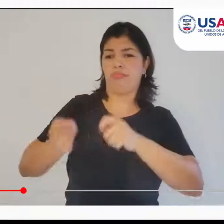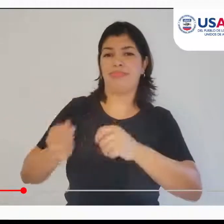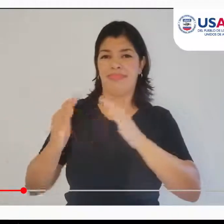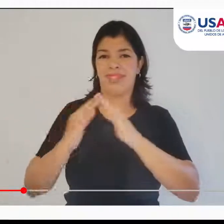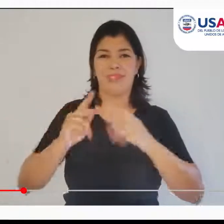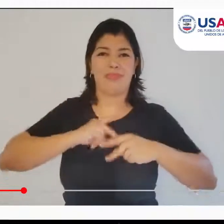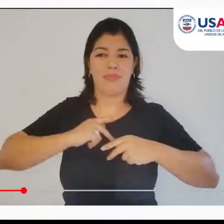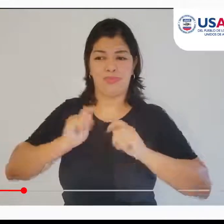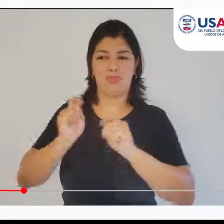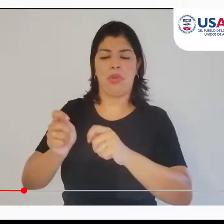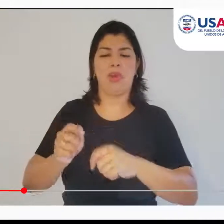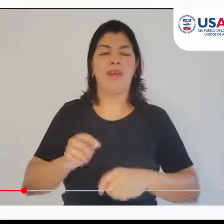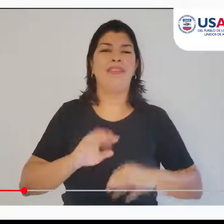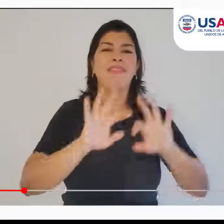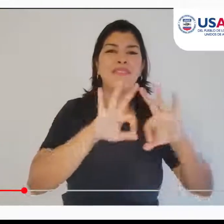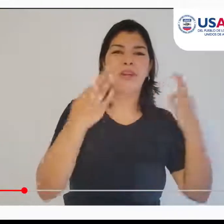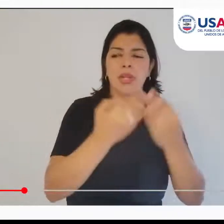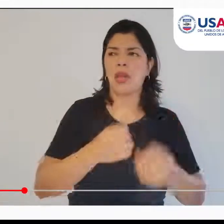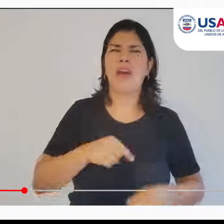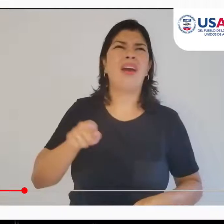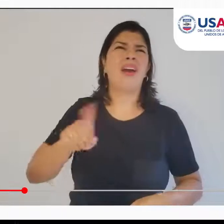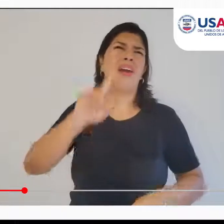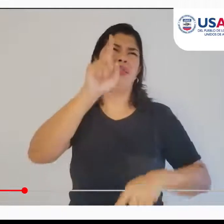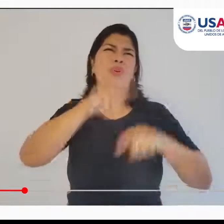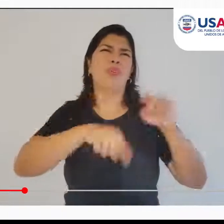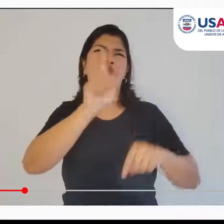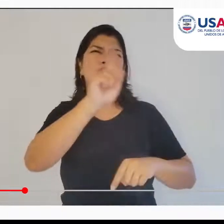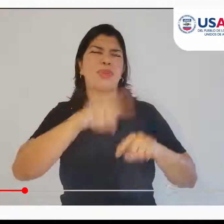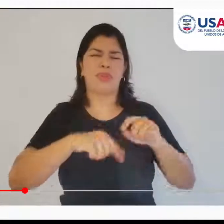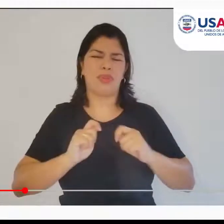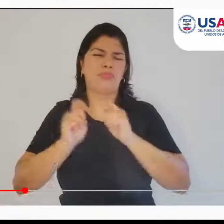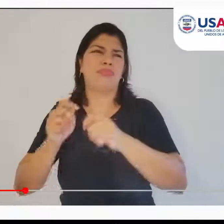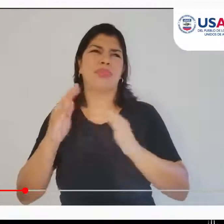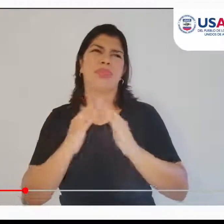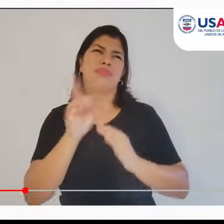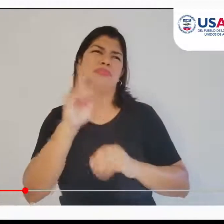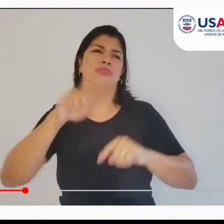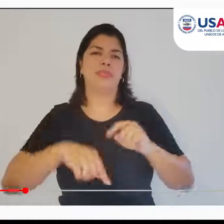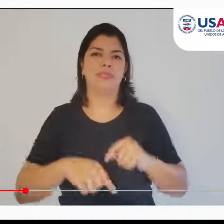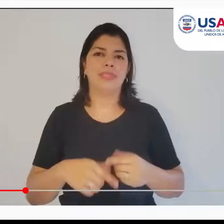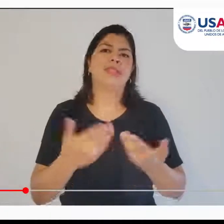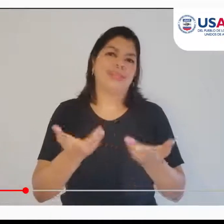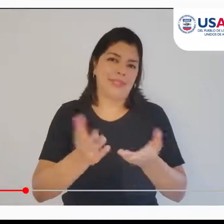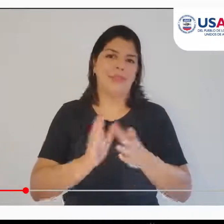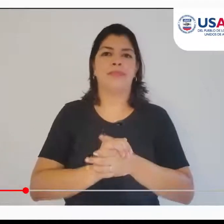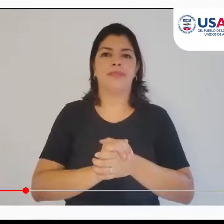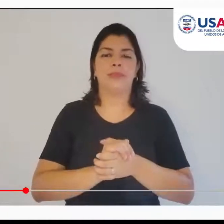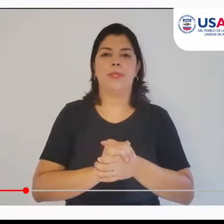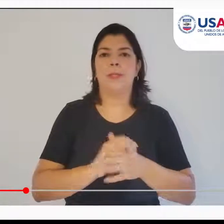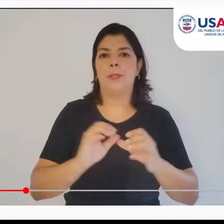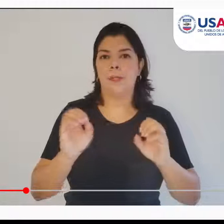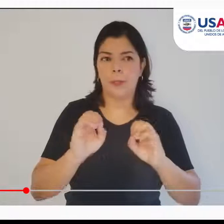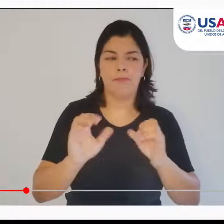para manejar ese bien, entonces pues no podía heredarlo. Y otro caso que se presenta mucho